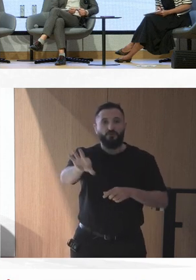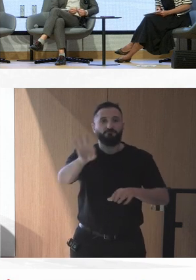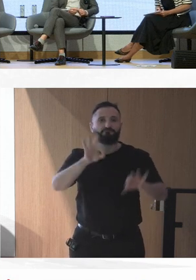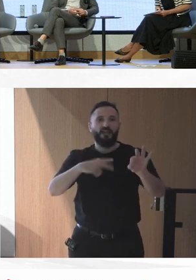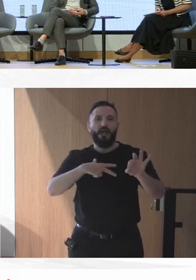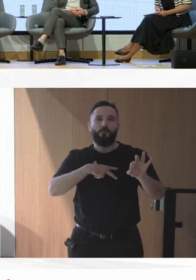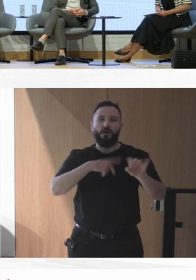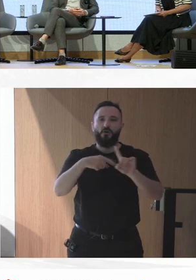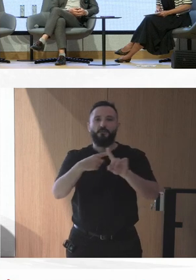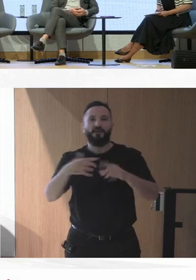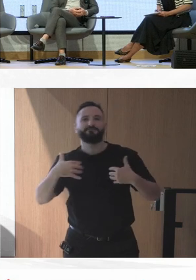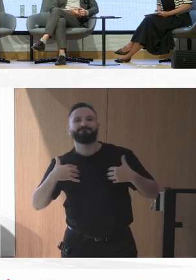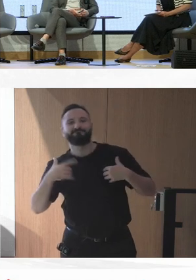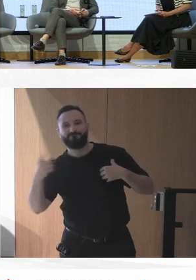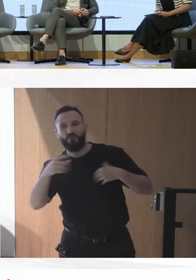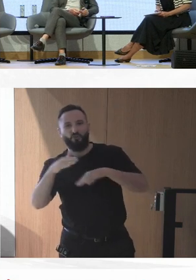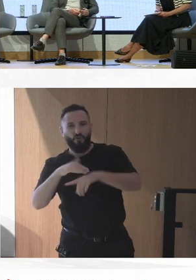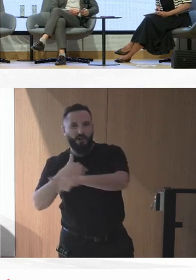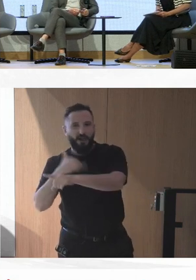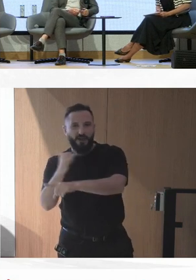en un entorno supuestamente no punitivo,